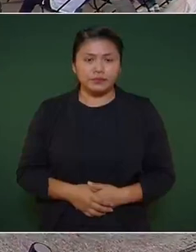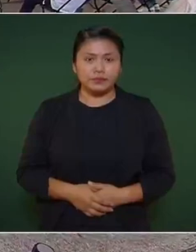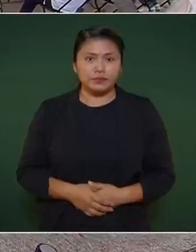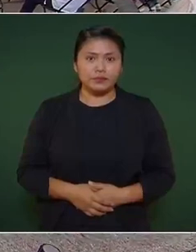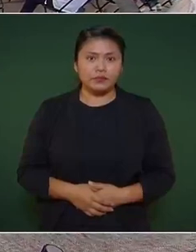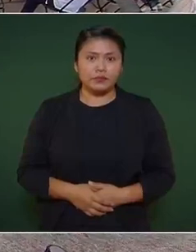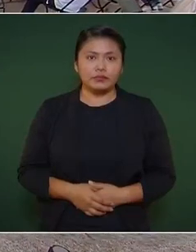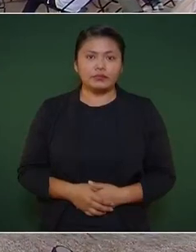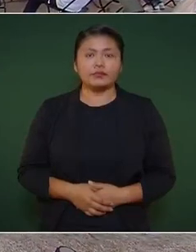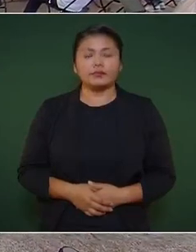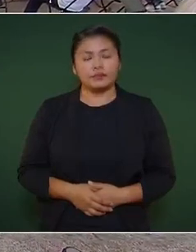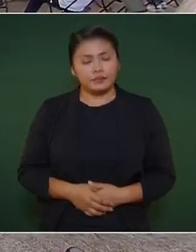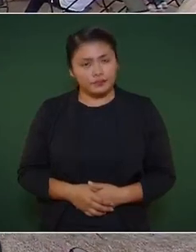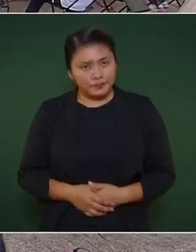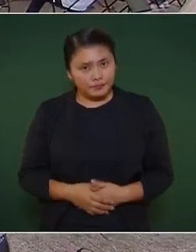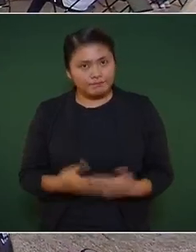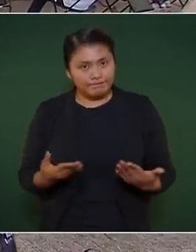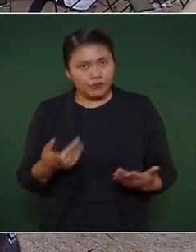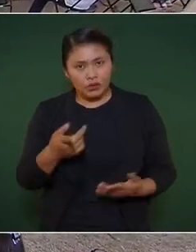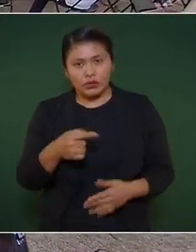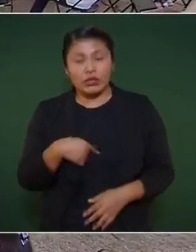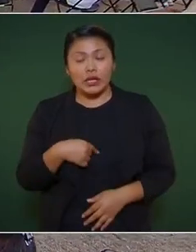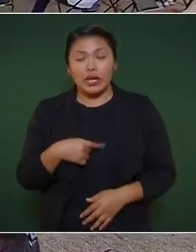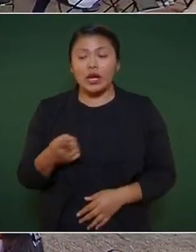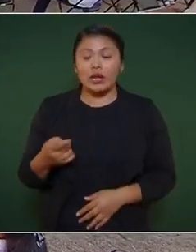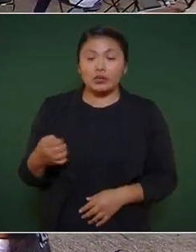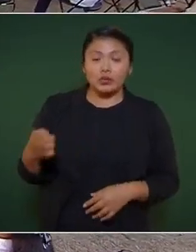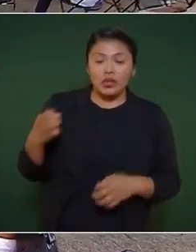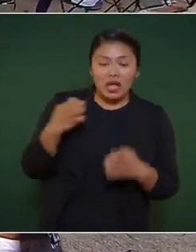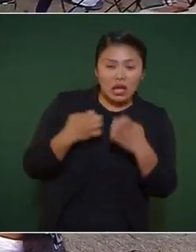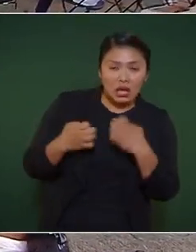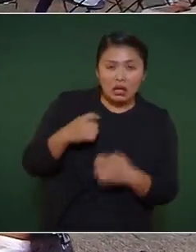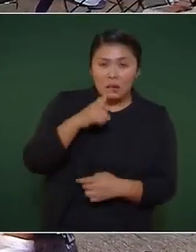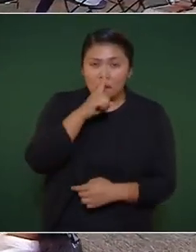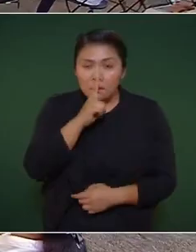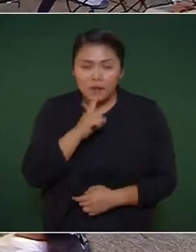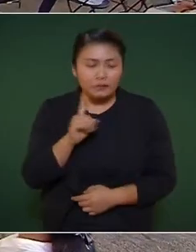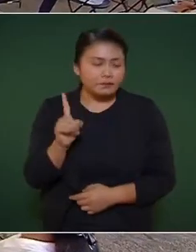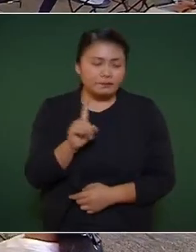no deben dejarse engañar por